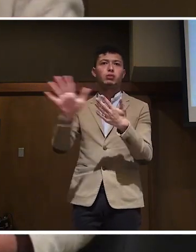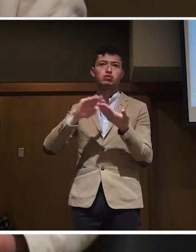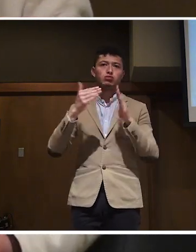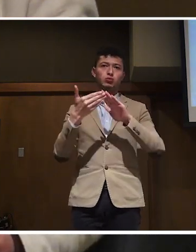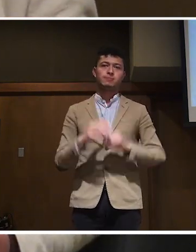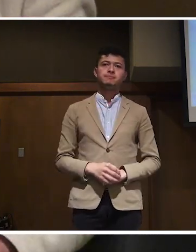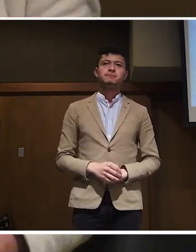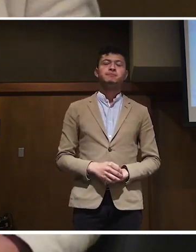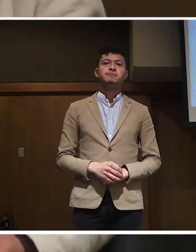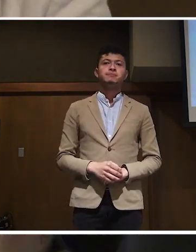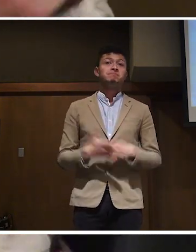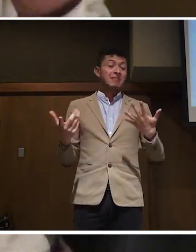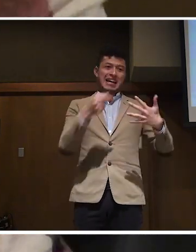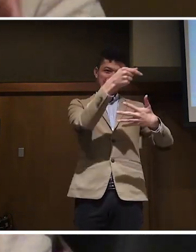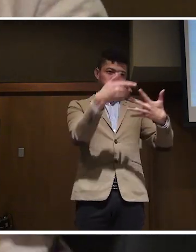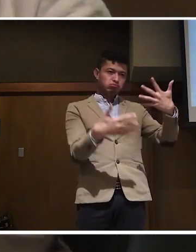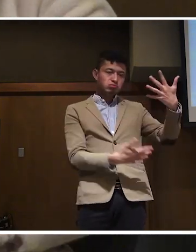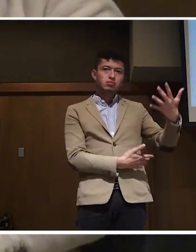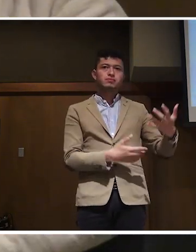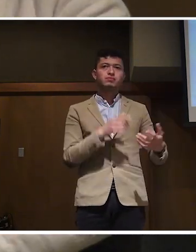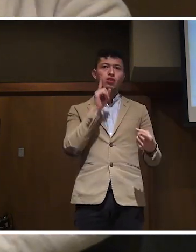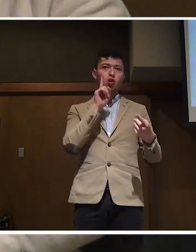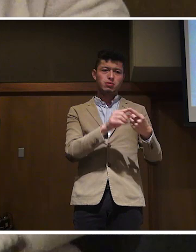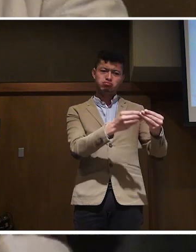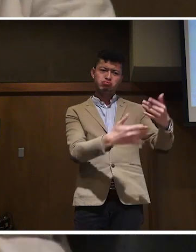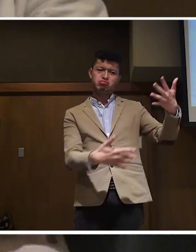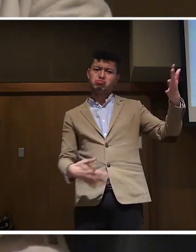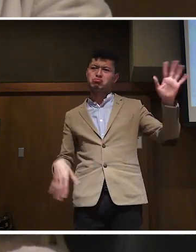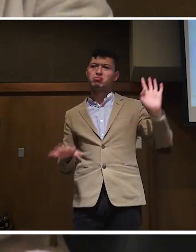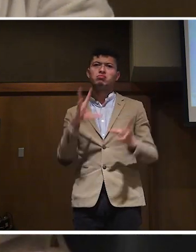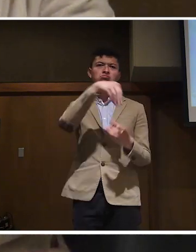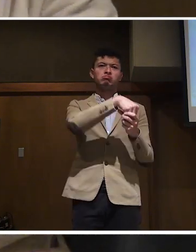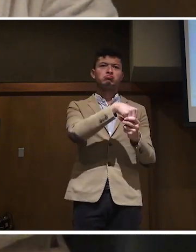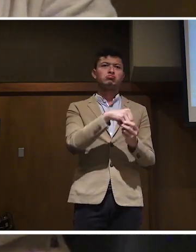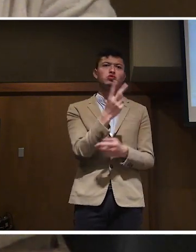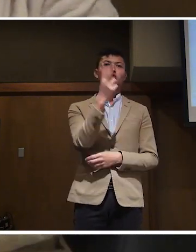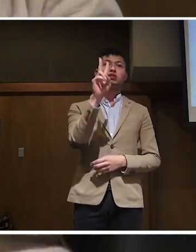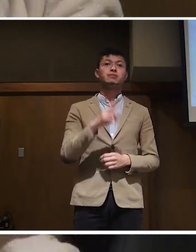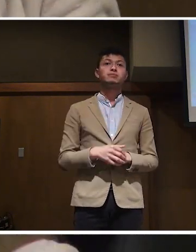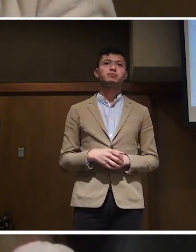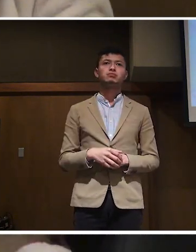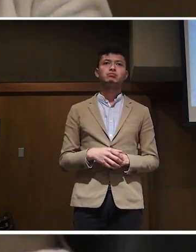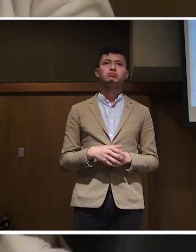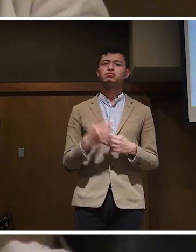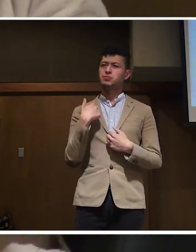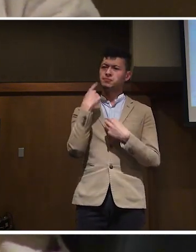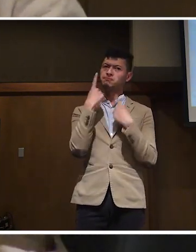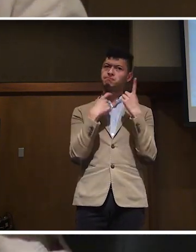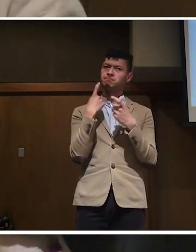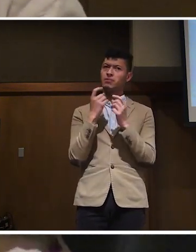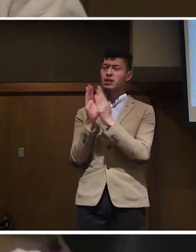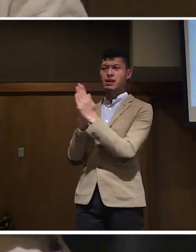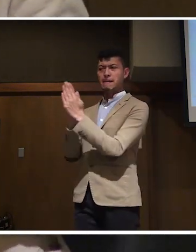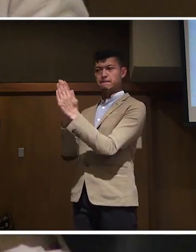pertinentes. Entonces, ¿cómo respondería a esa pregunta? Uno diría que si una biblioteca cumple